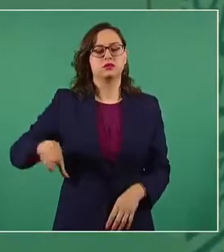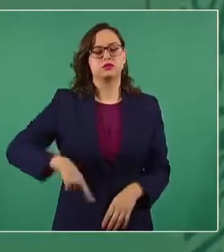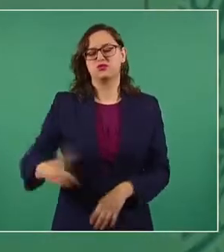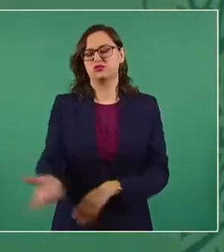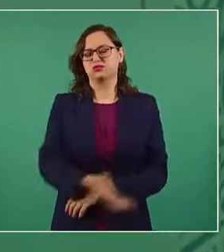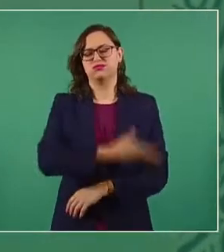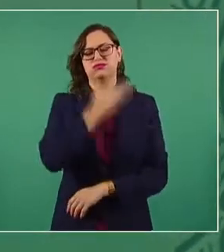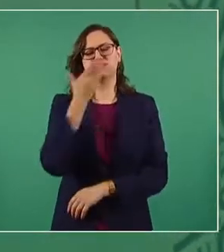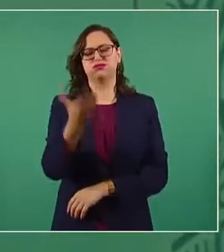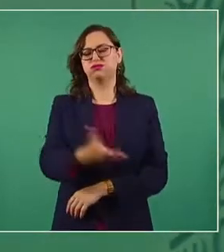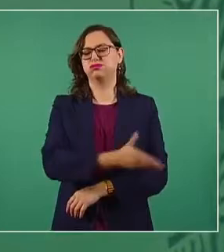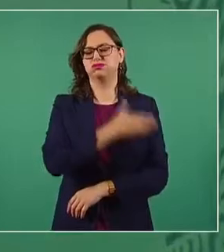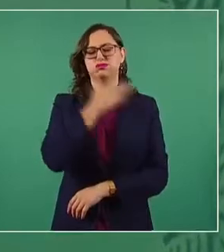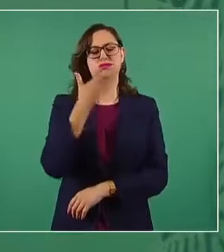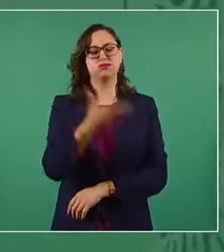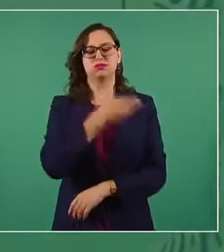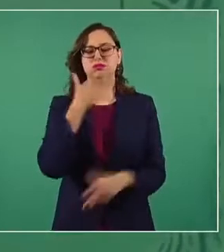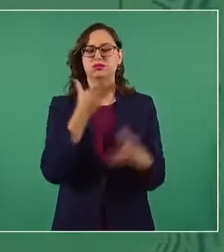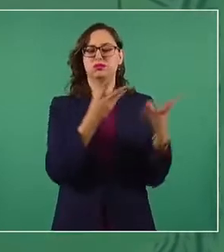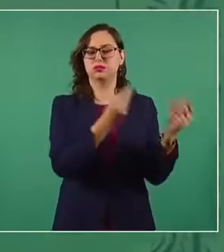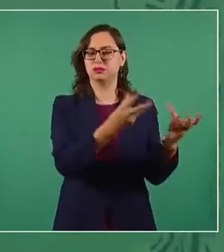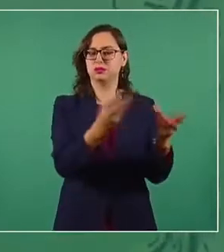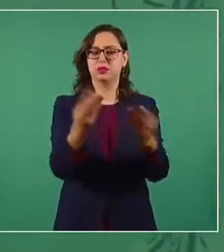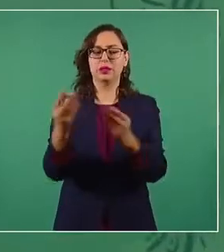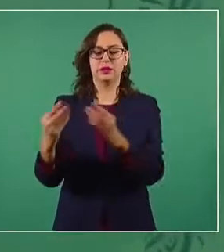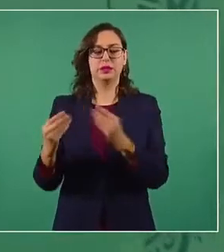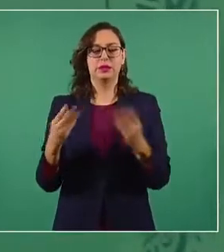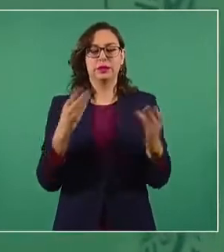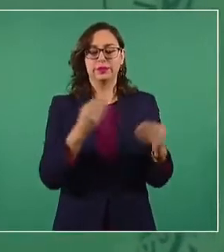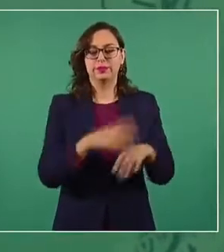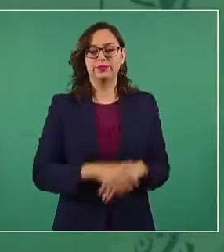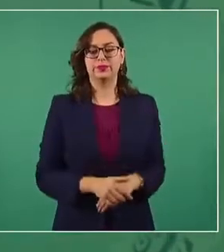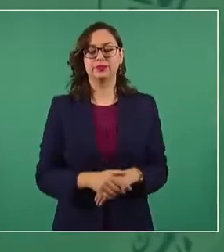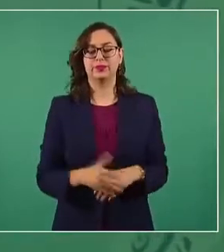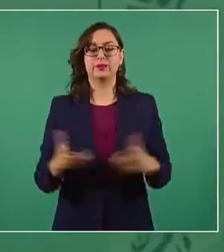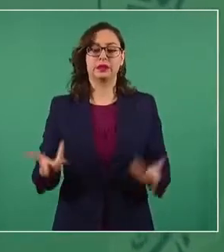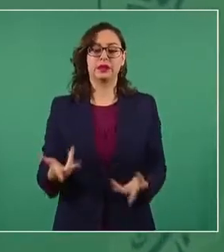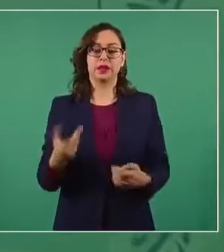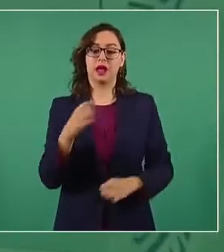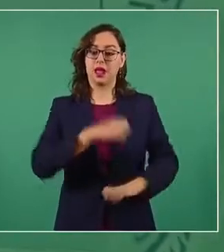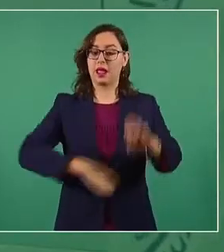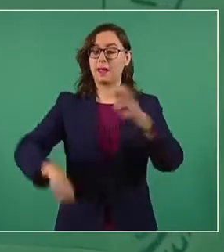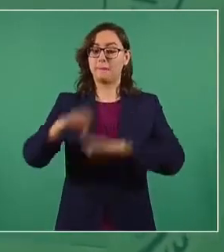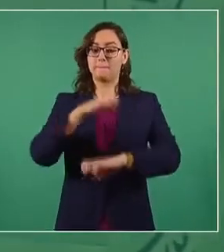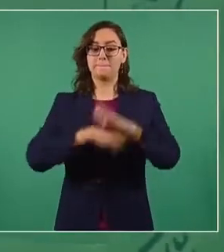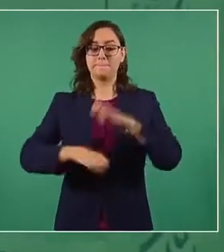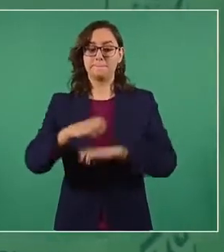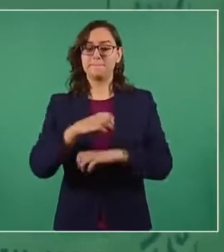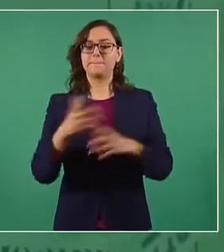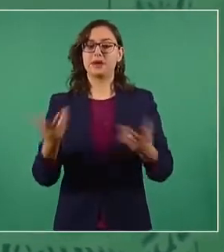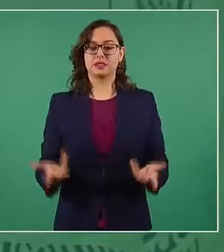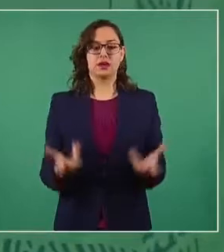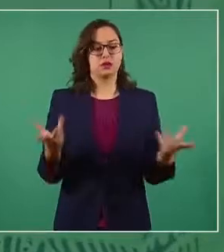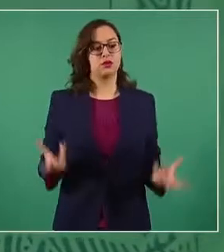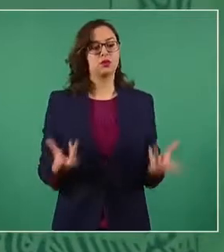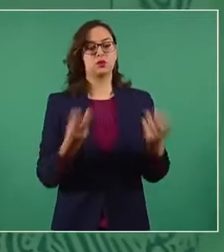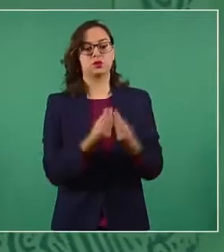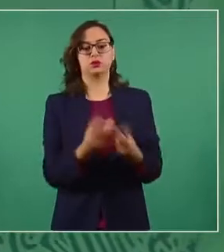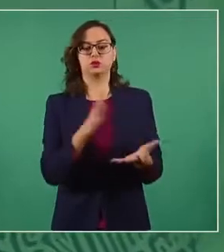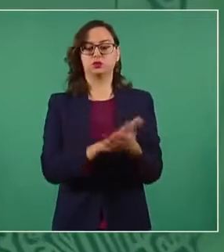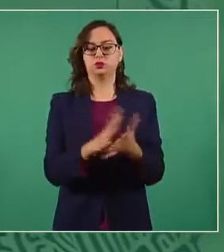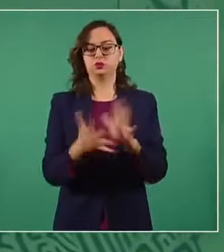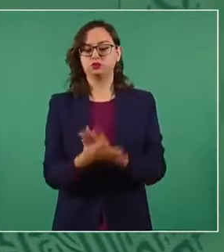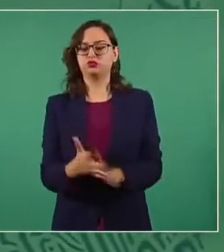todo. Las empresas contratistas que se echaron a perder por la corrupción, porque